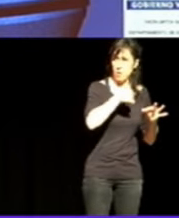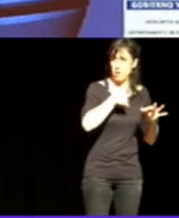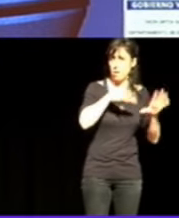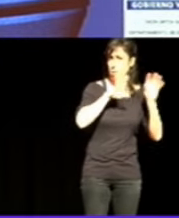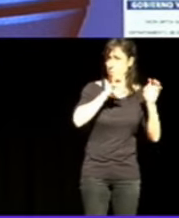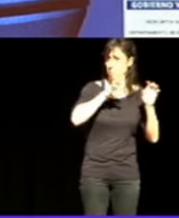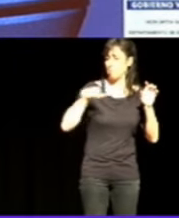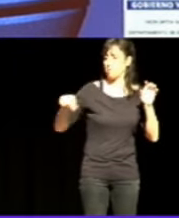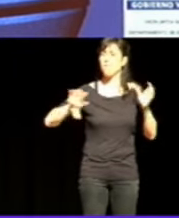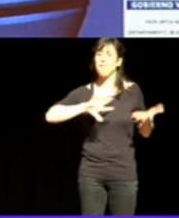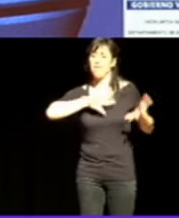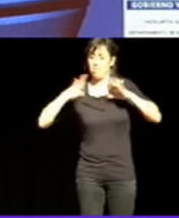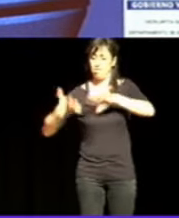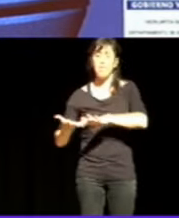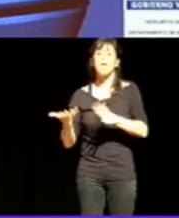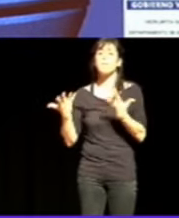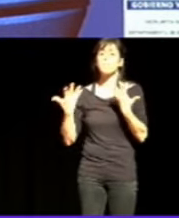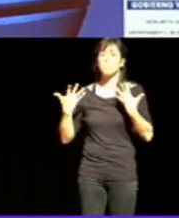grupos comunitarios.